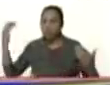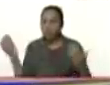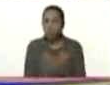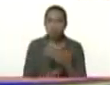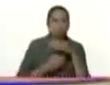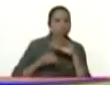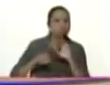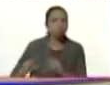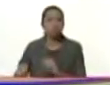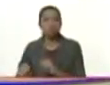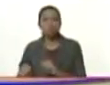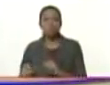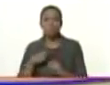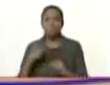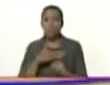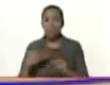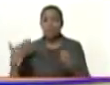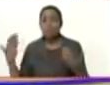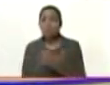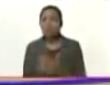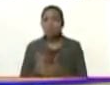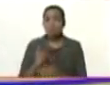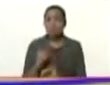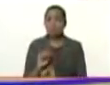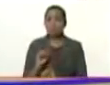Yo dije, ah, me quieren derrocar, está bien,